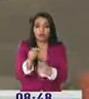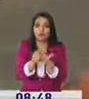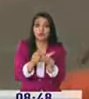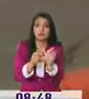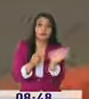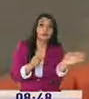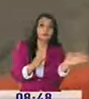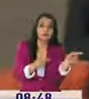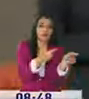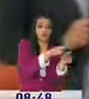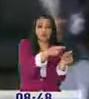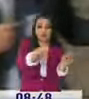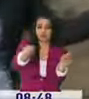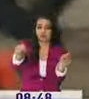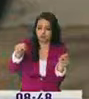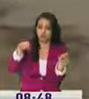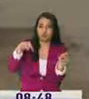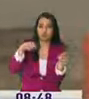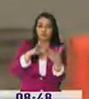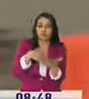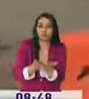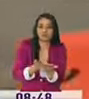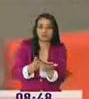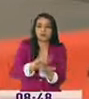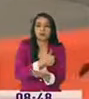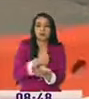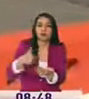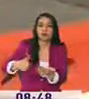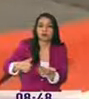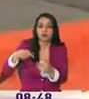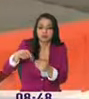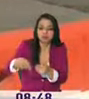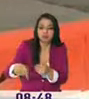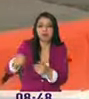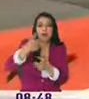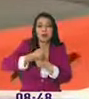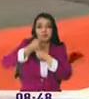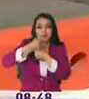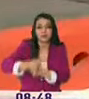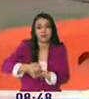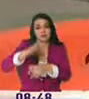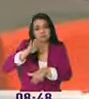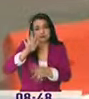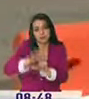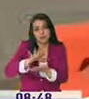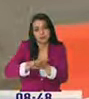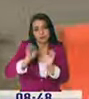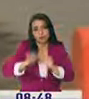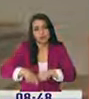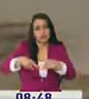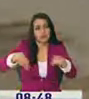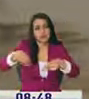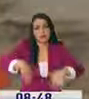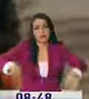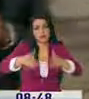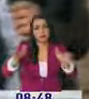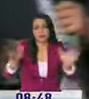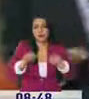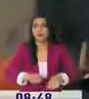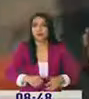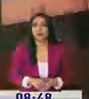izquierdo para que la ciudadanía pueda llegar hasta la calle Polonia y de ahí sí circular con total normalidad por las vías que sí están